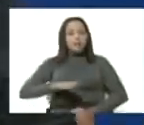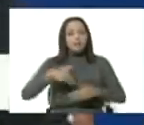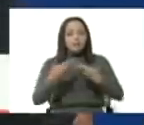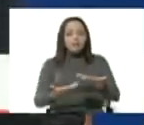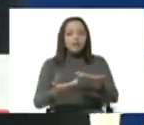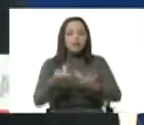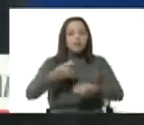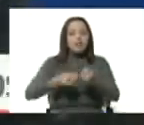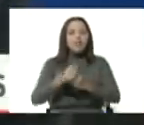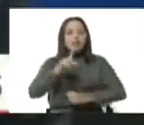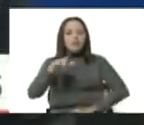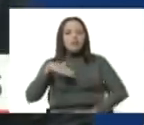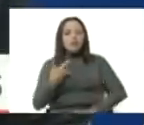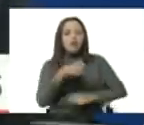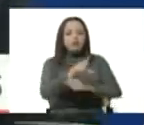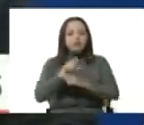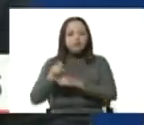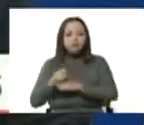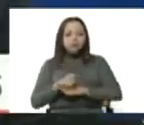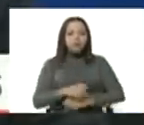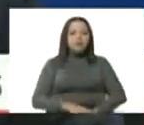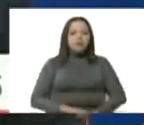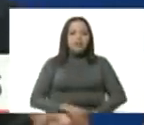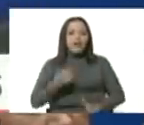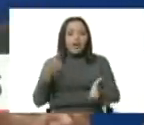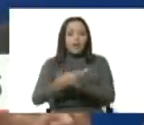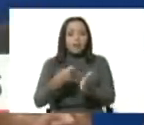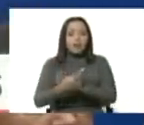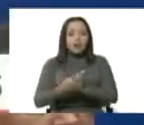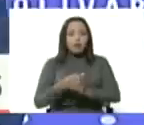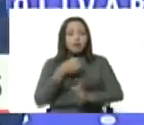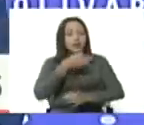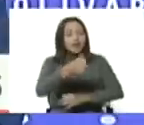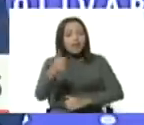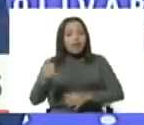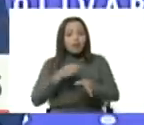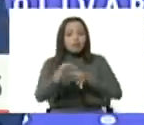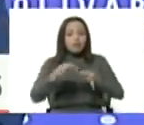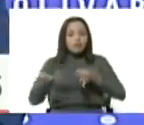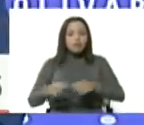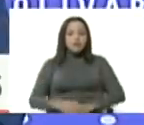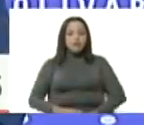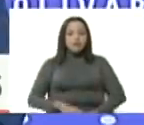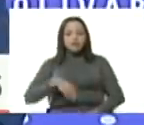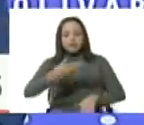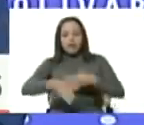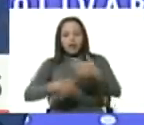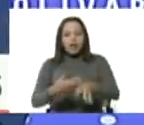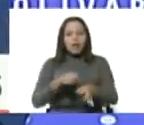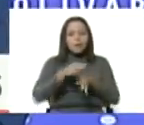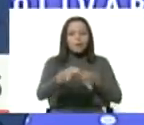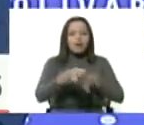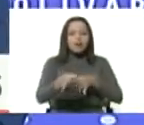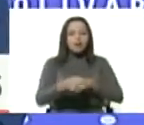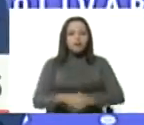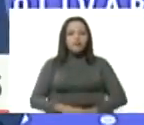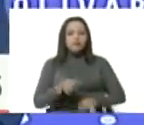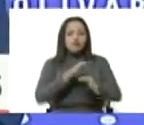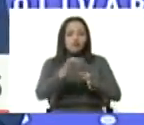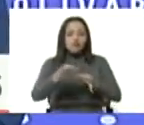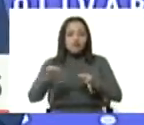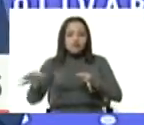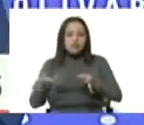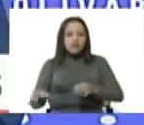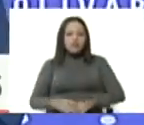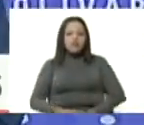ellos recauden las tasas impositivas municipales que tengan que abrir. Bueno, a avanzar en el Petro municipal, pues llega el Petro a